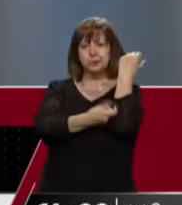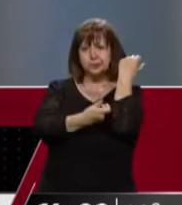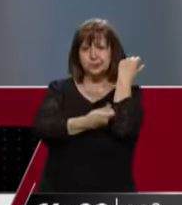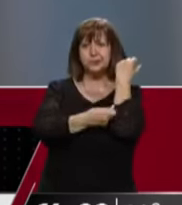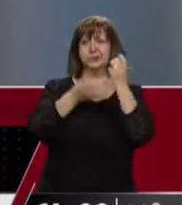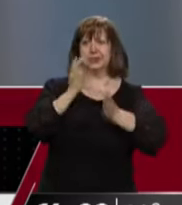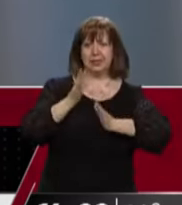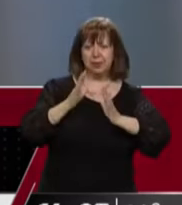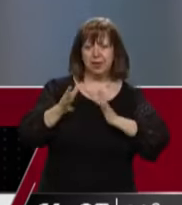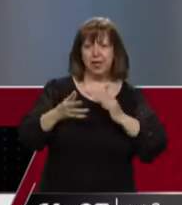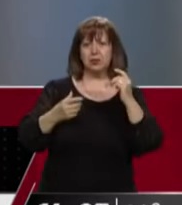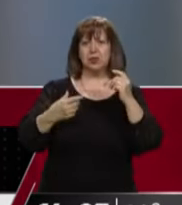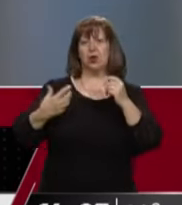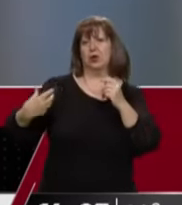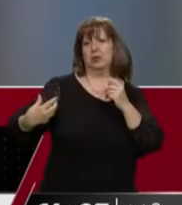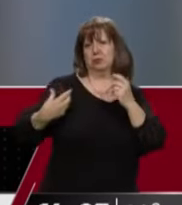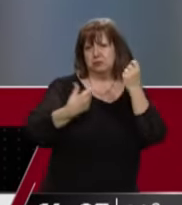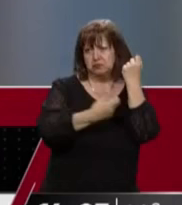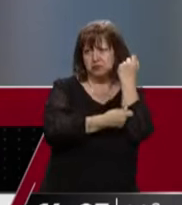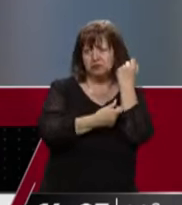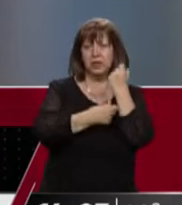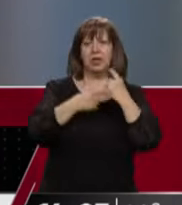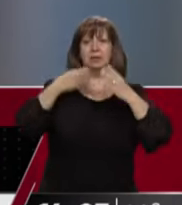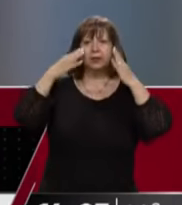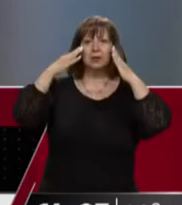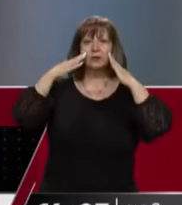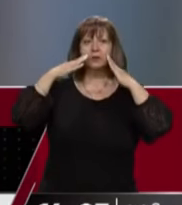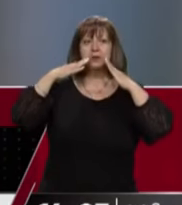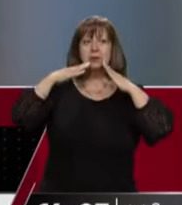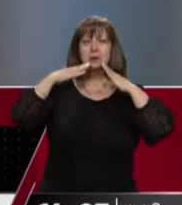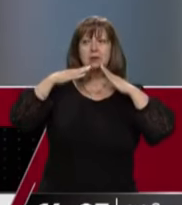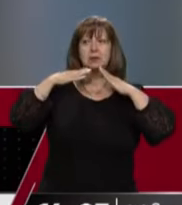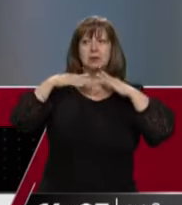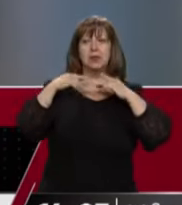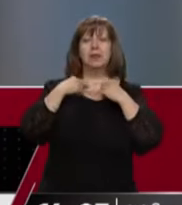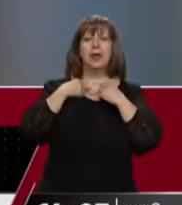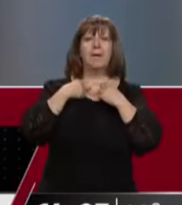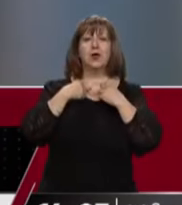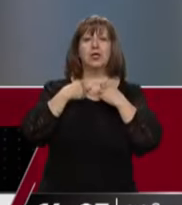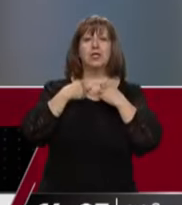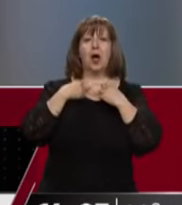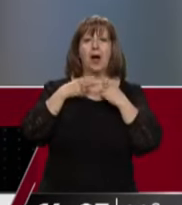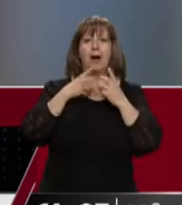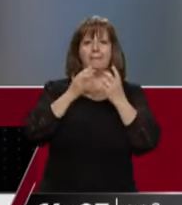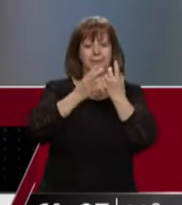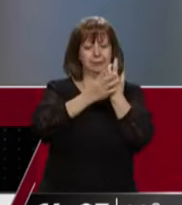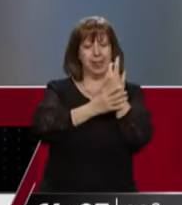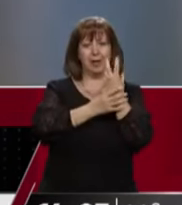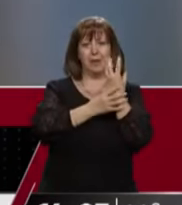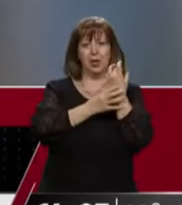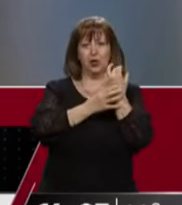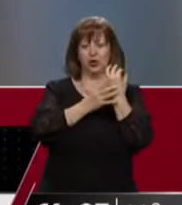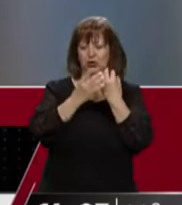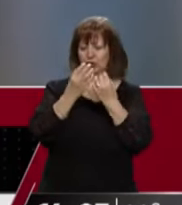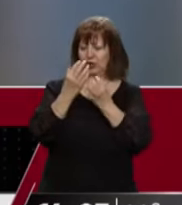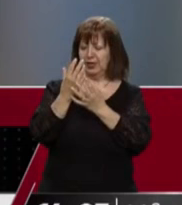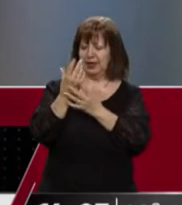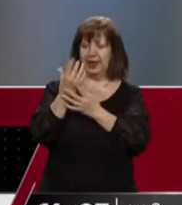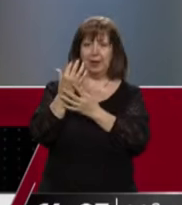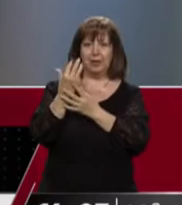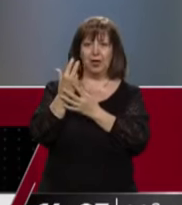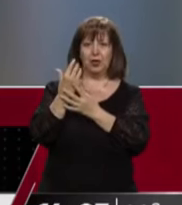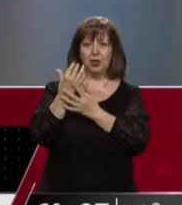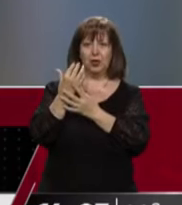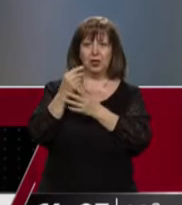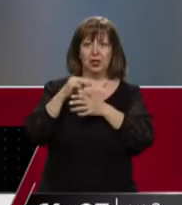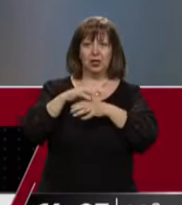hacerse a hacer este tratamiento, fue bajando un poco la lesión y empezaron a mover un poco las manos. Así que no, yo para